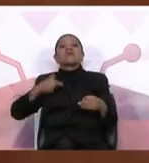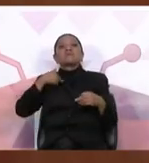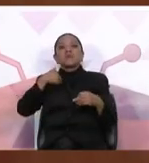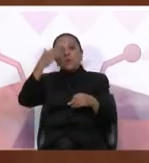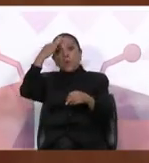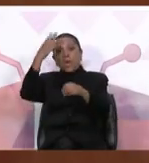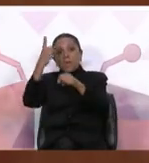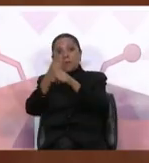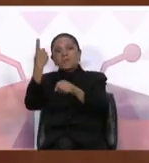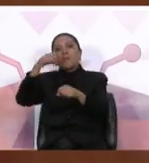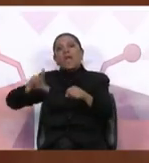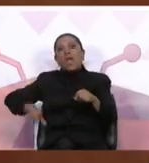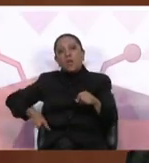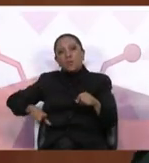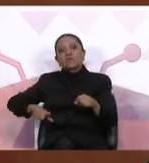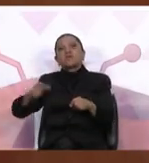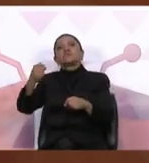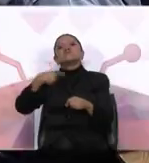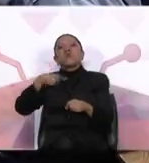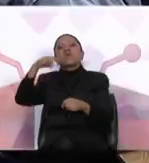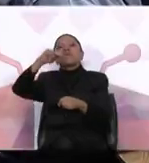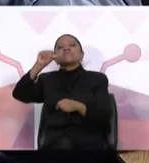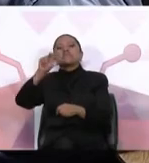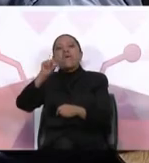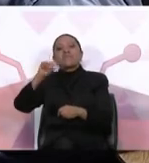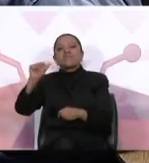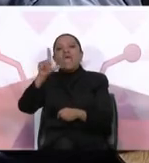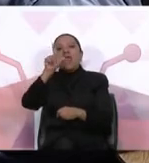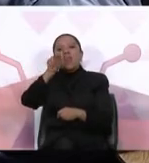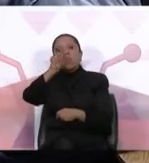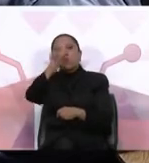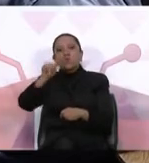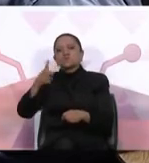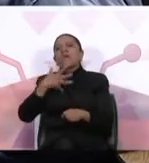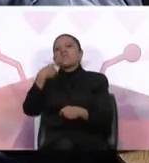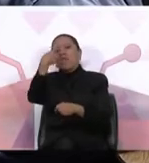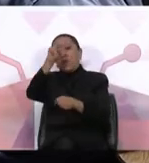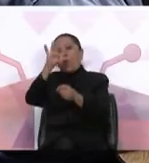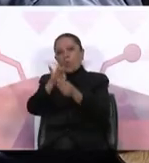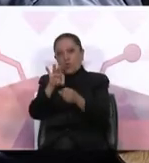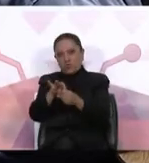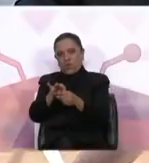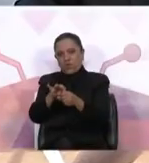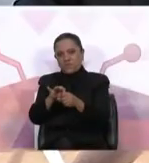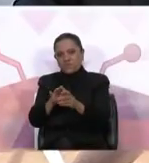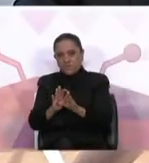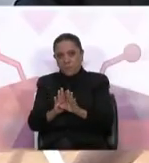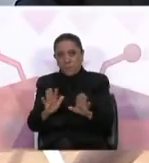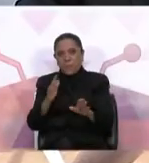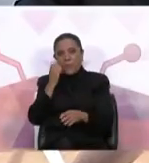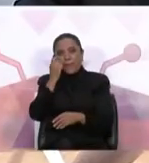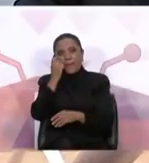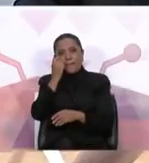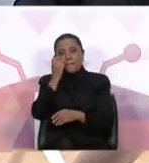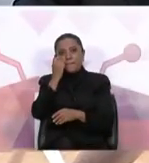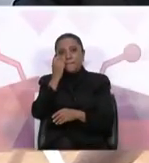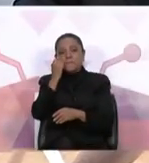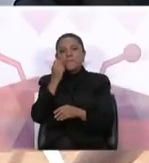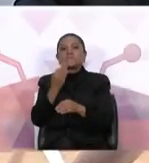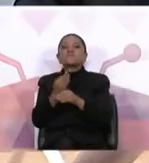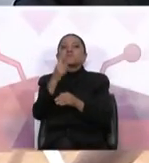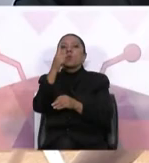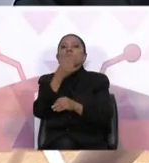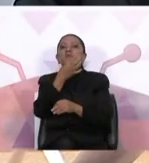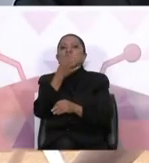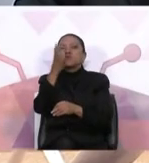soy nadie luz y cuento con y ando candidata gracias para su ronda final hasta por un minuto con 30 segundos